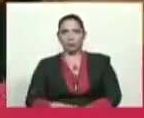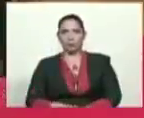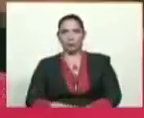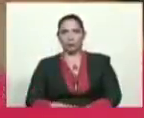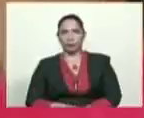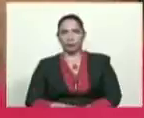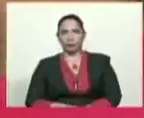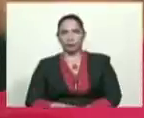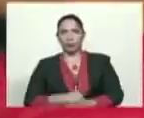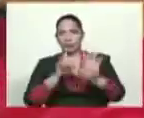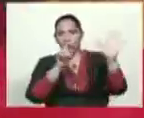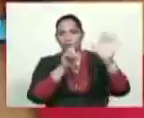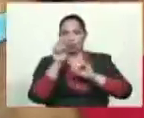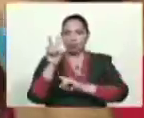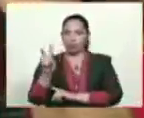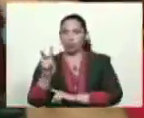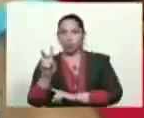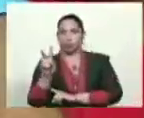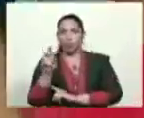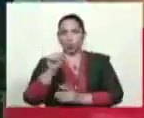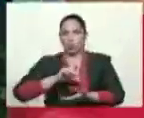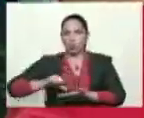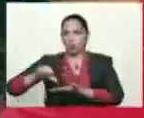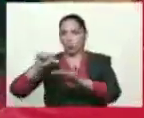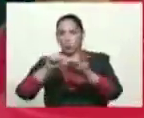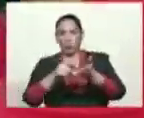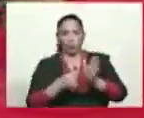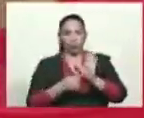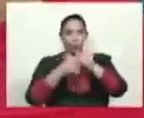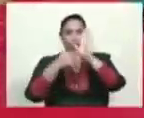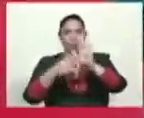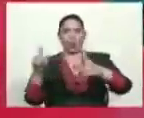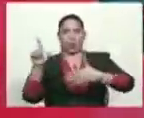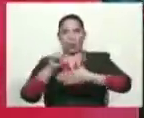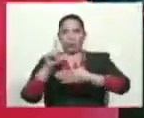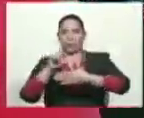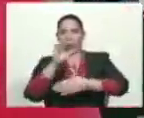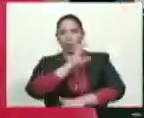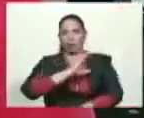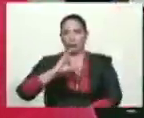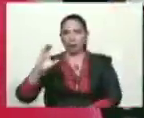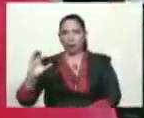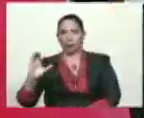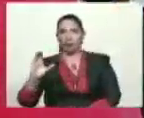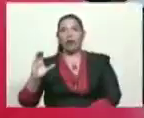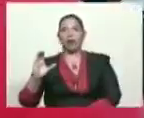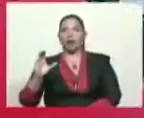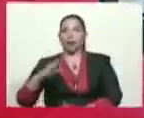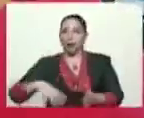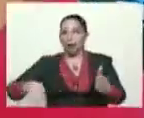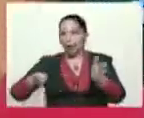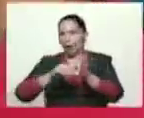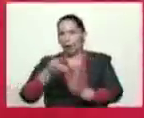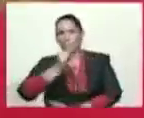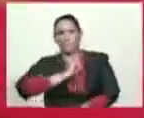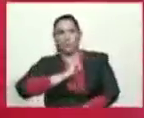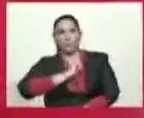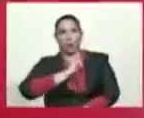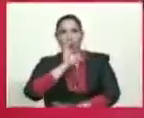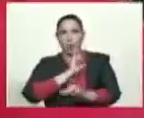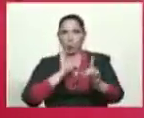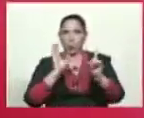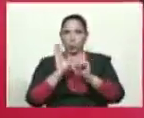estas 62 ciudades de referencia en américa en latín a rescatar la identidad cultural